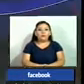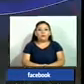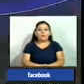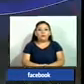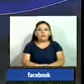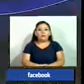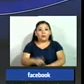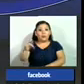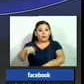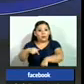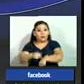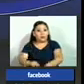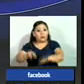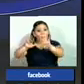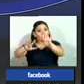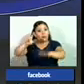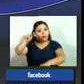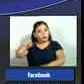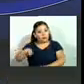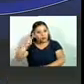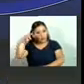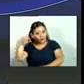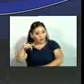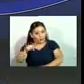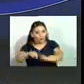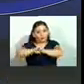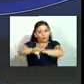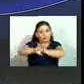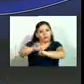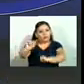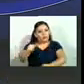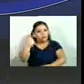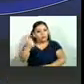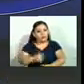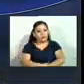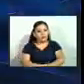son las 8 con 20 minutos haremos nuestra primera pausa comercial